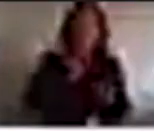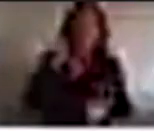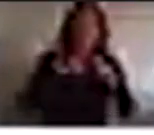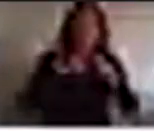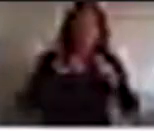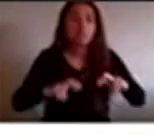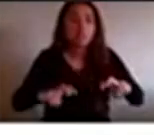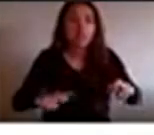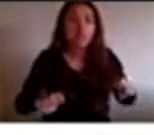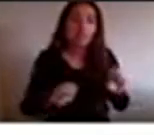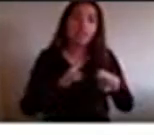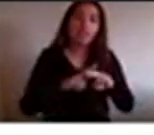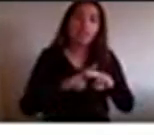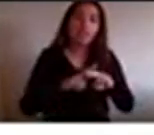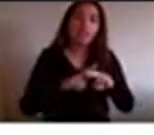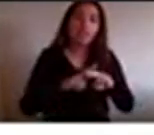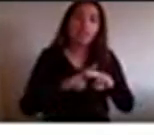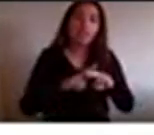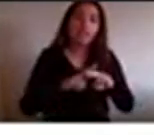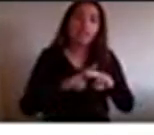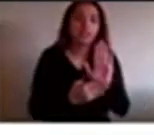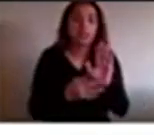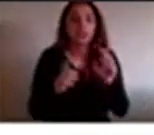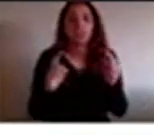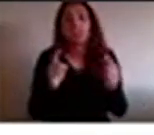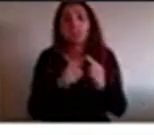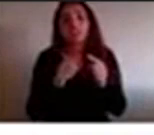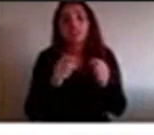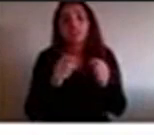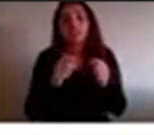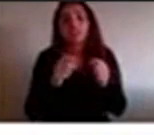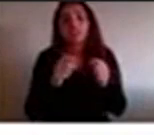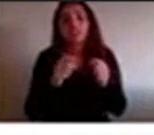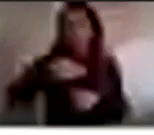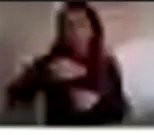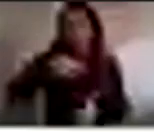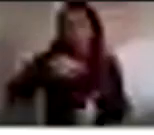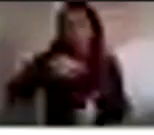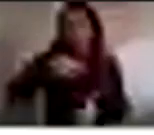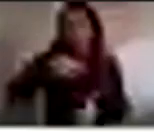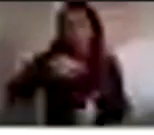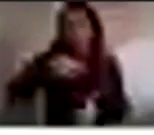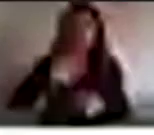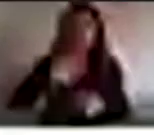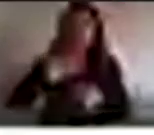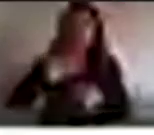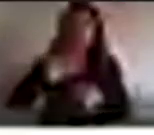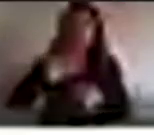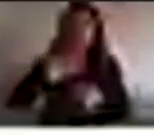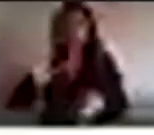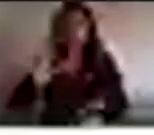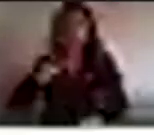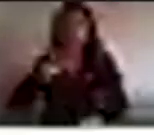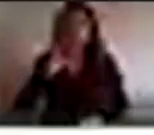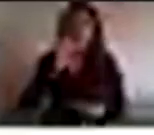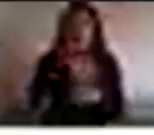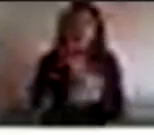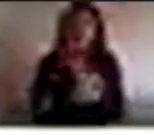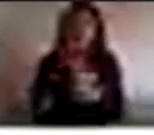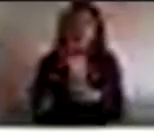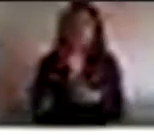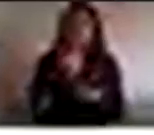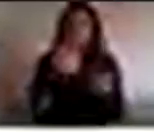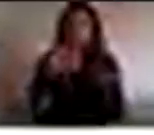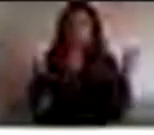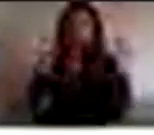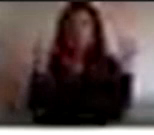hoy aquí con nosotros conectados con más de 16 países que decidieron pues aprender en estos